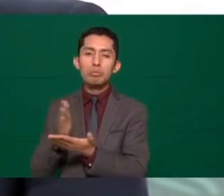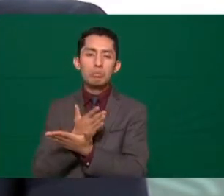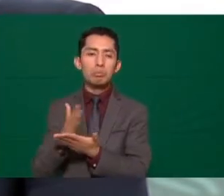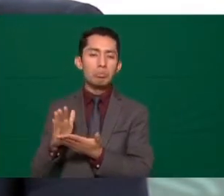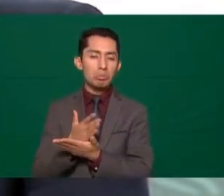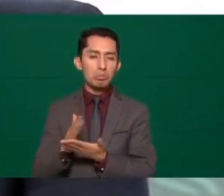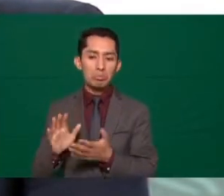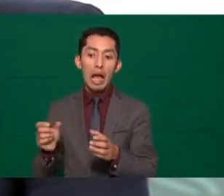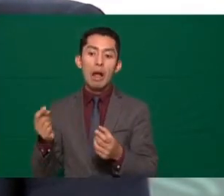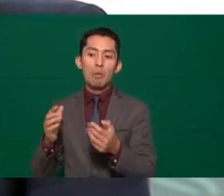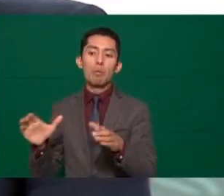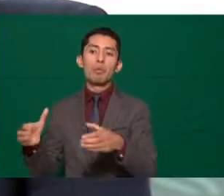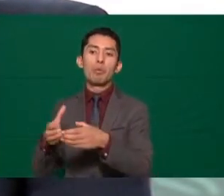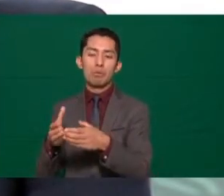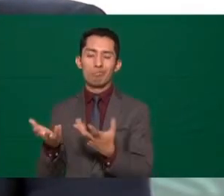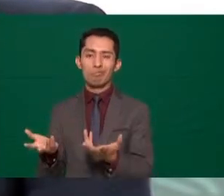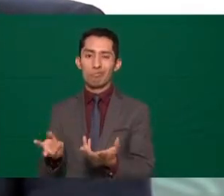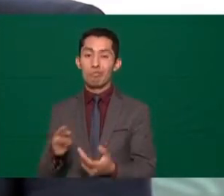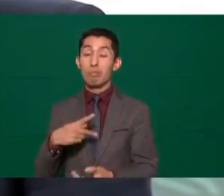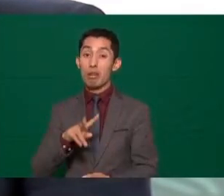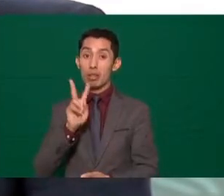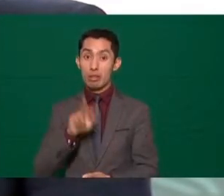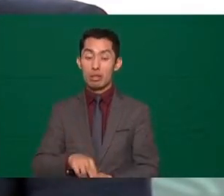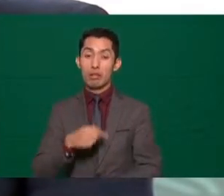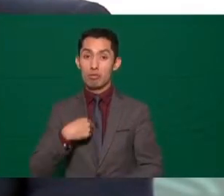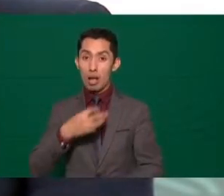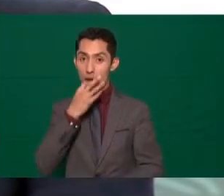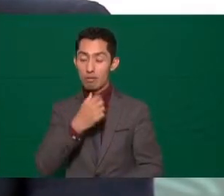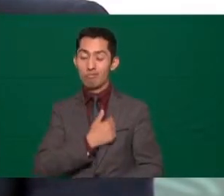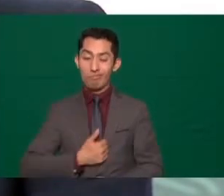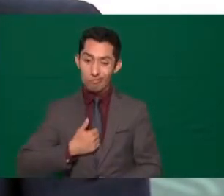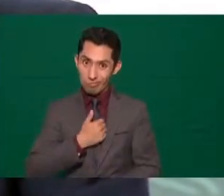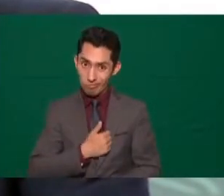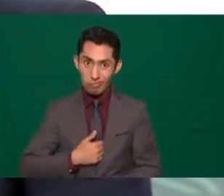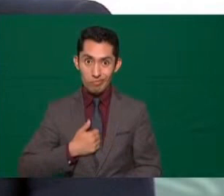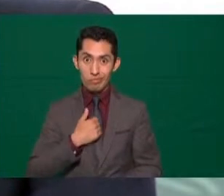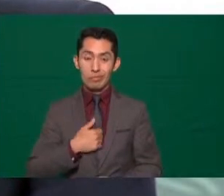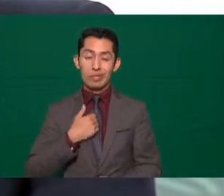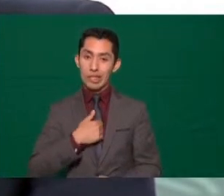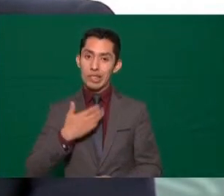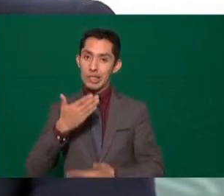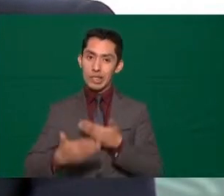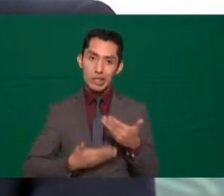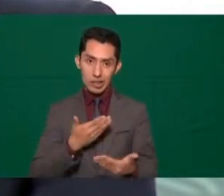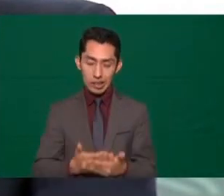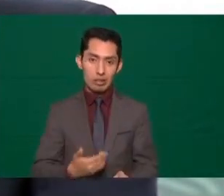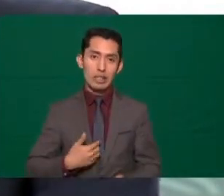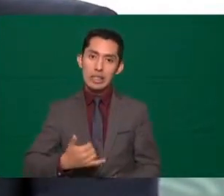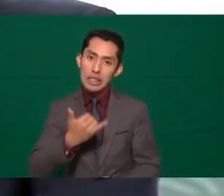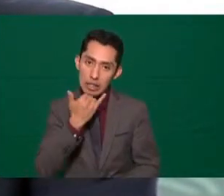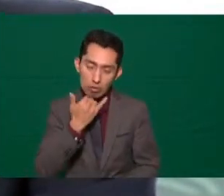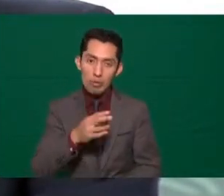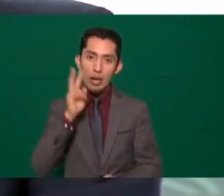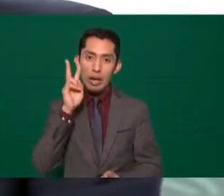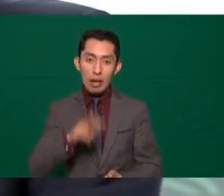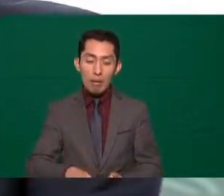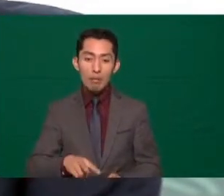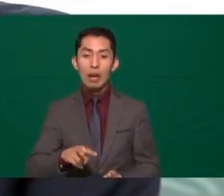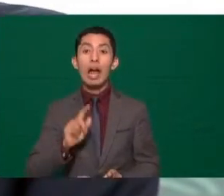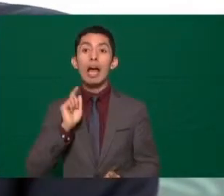Lamento que les moleste lo que estamos haciendo. Ofrezco disculpa por las obras o